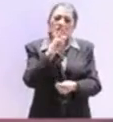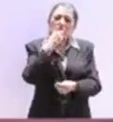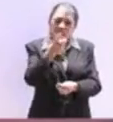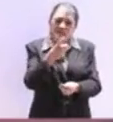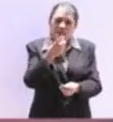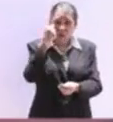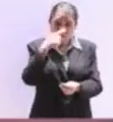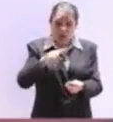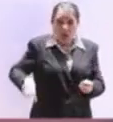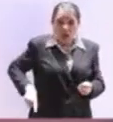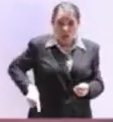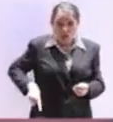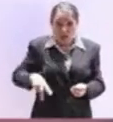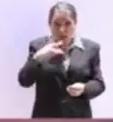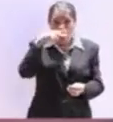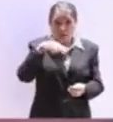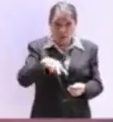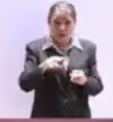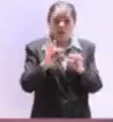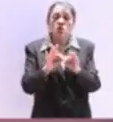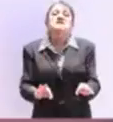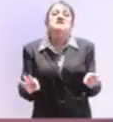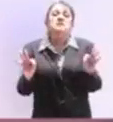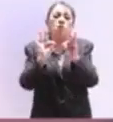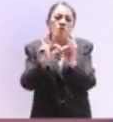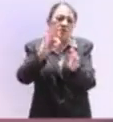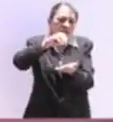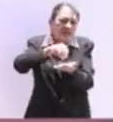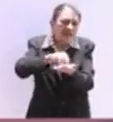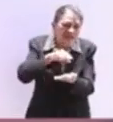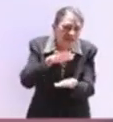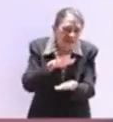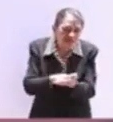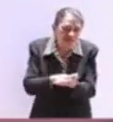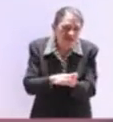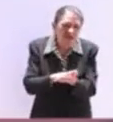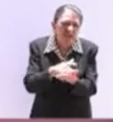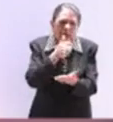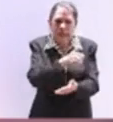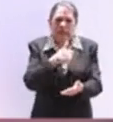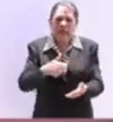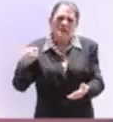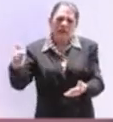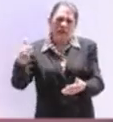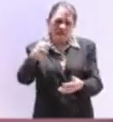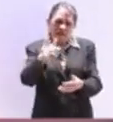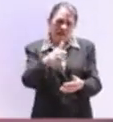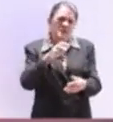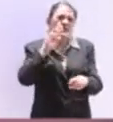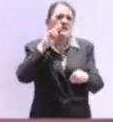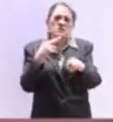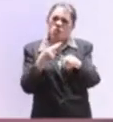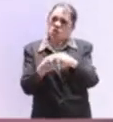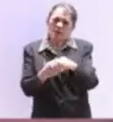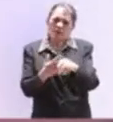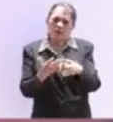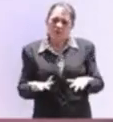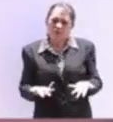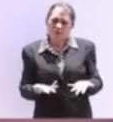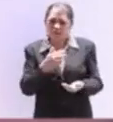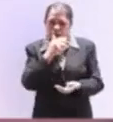es importante que establezcamos corresponsabilidades con las administraciones estatales y